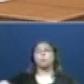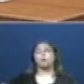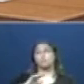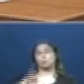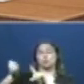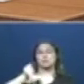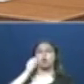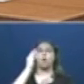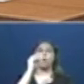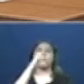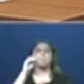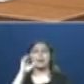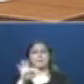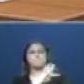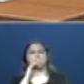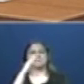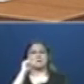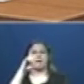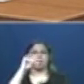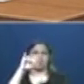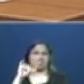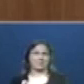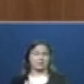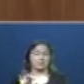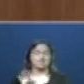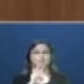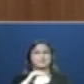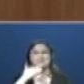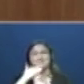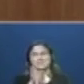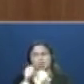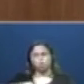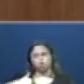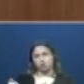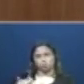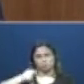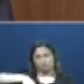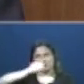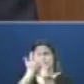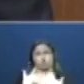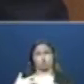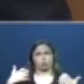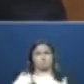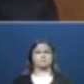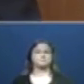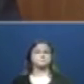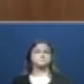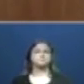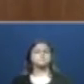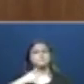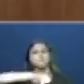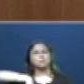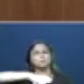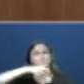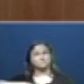con urcil así como posteriormente con el logrado en estas cortes de Castilla y león defendemos de